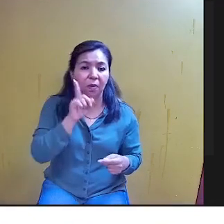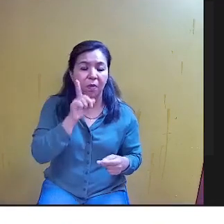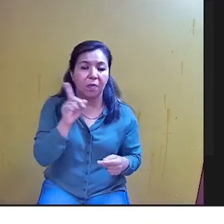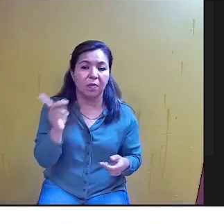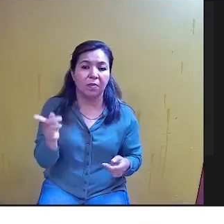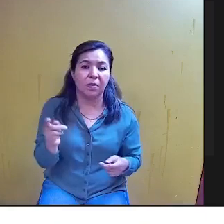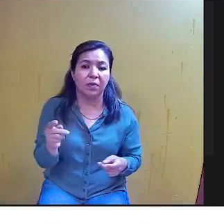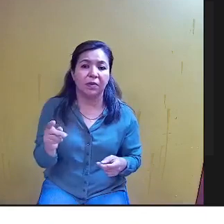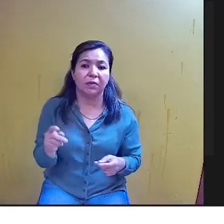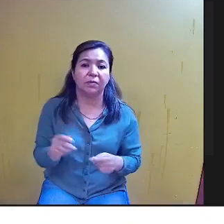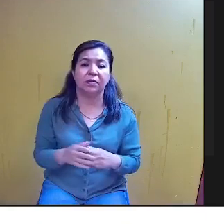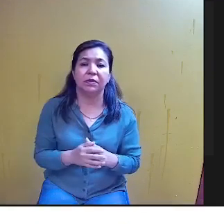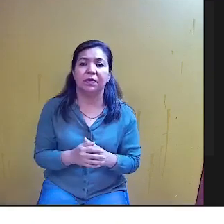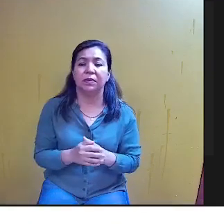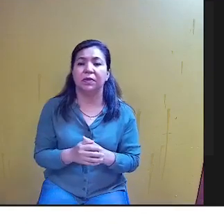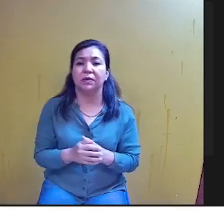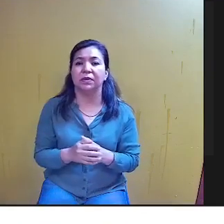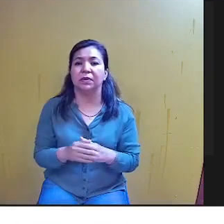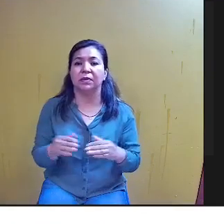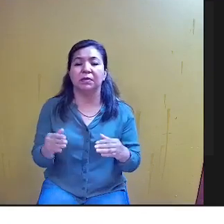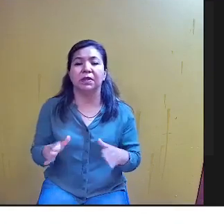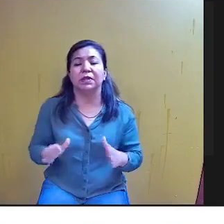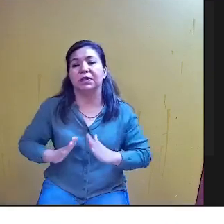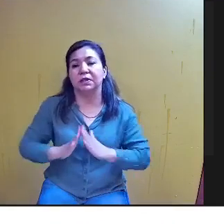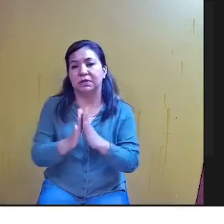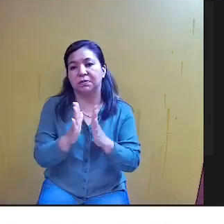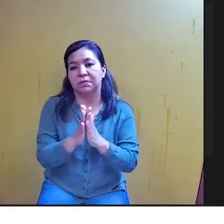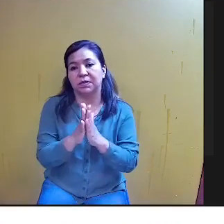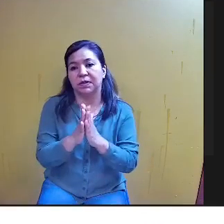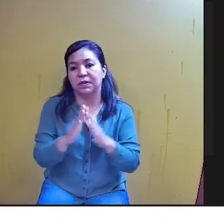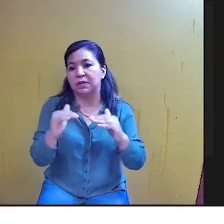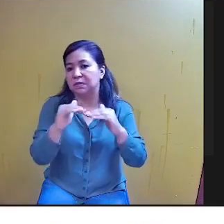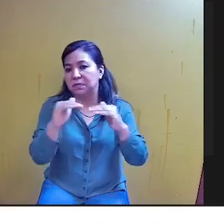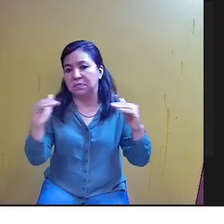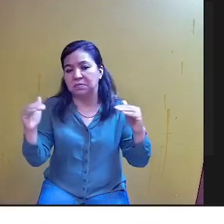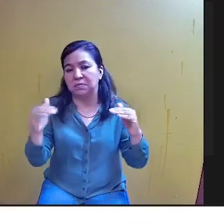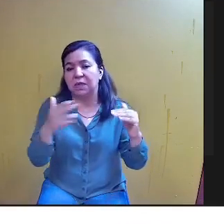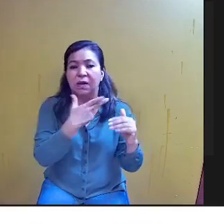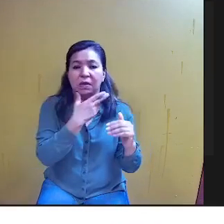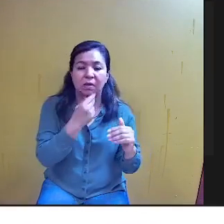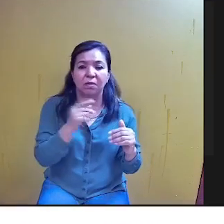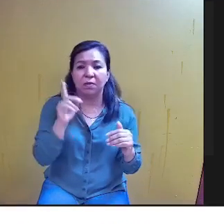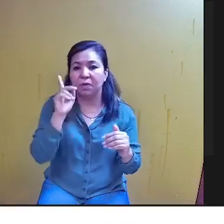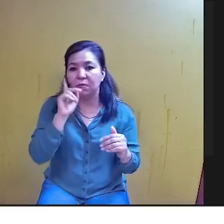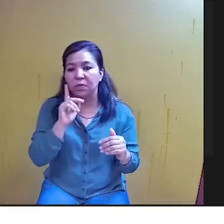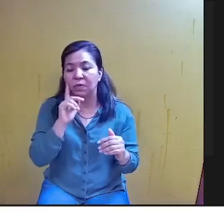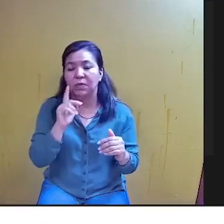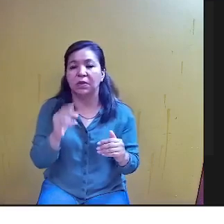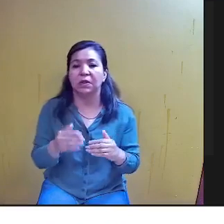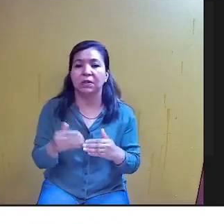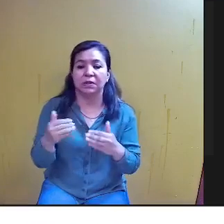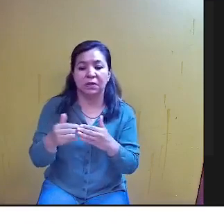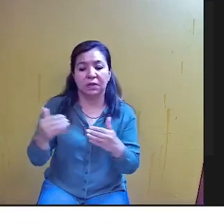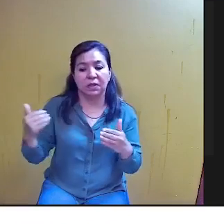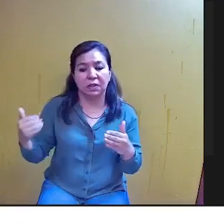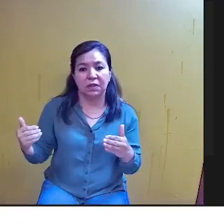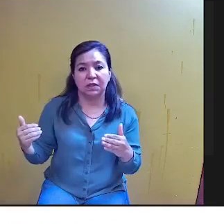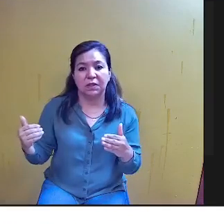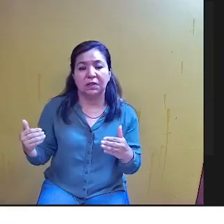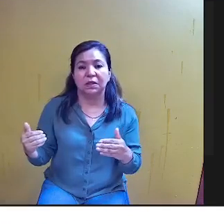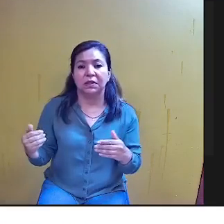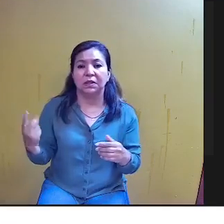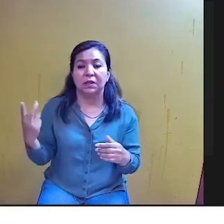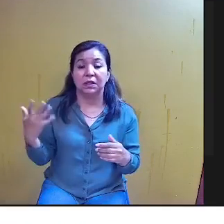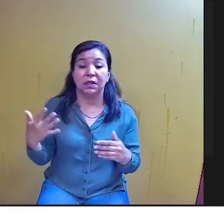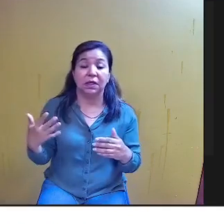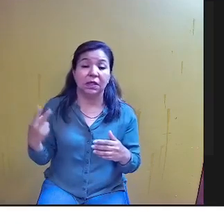su perjuicio el principio de paridad de género, en razón de que, si bien la responsable reconoce que en los procesos electorales